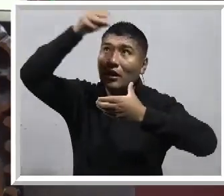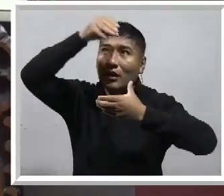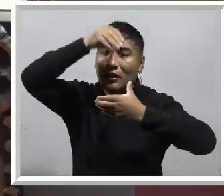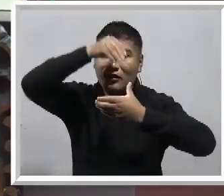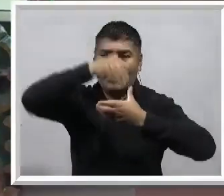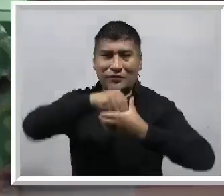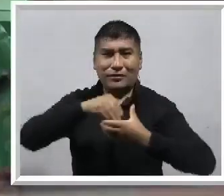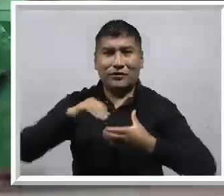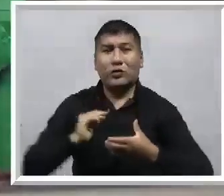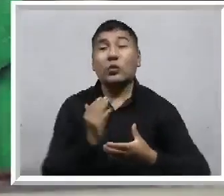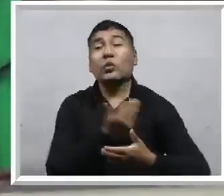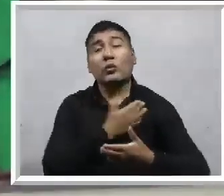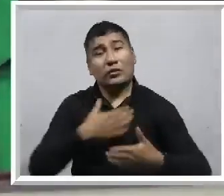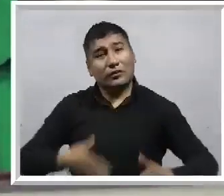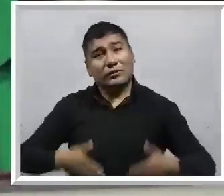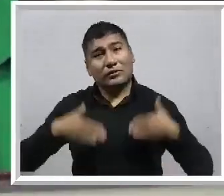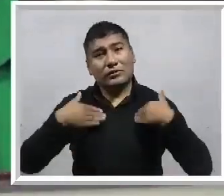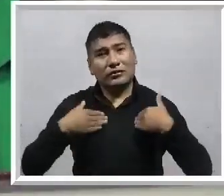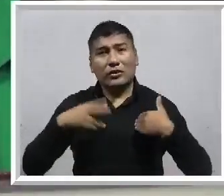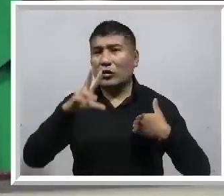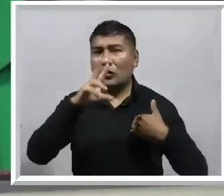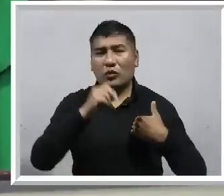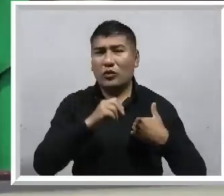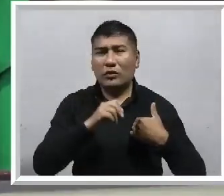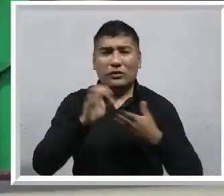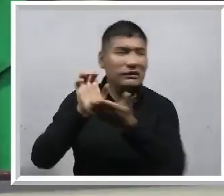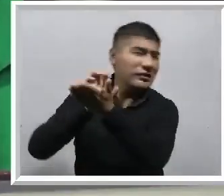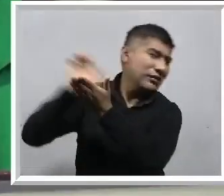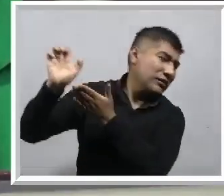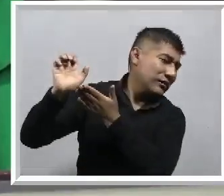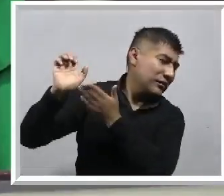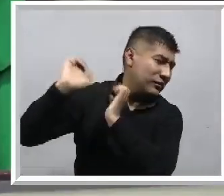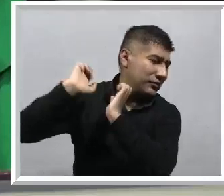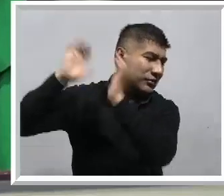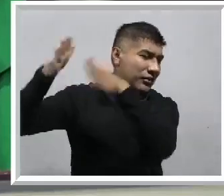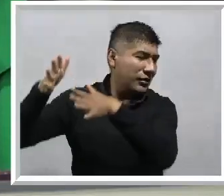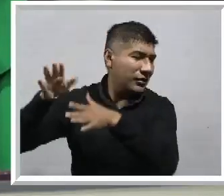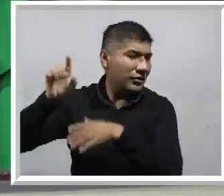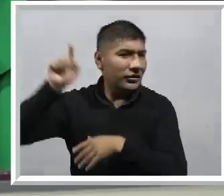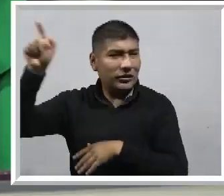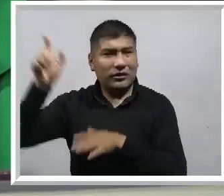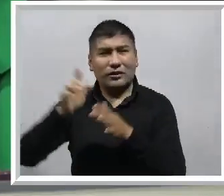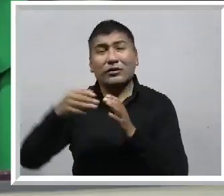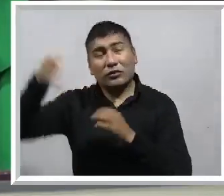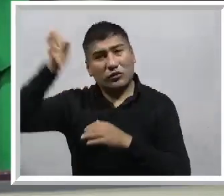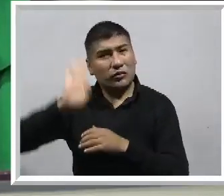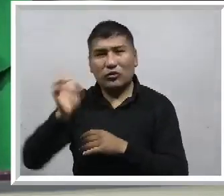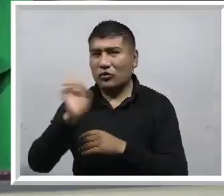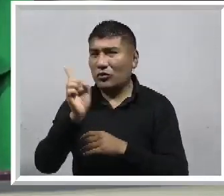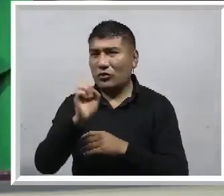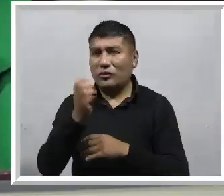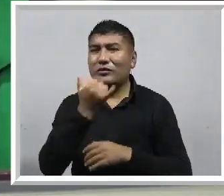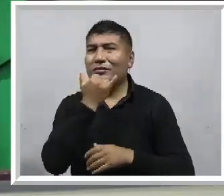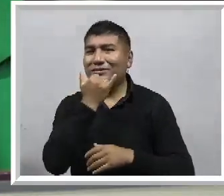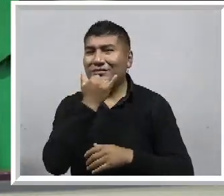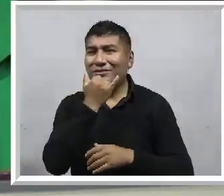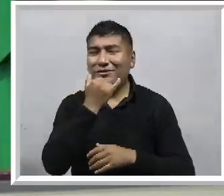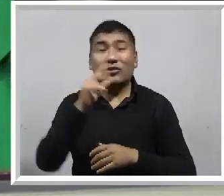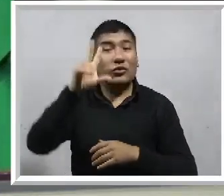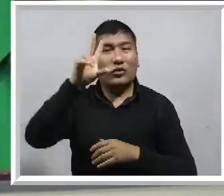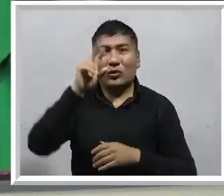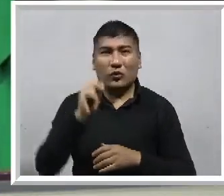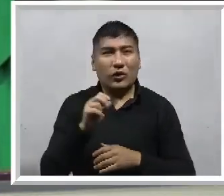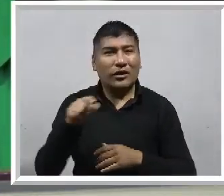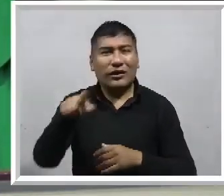nuestra vida no seamos sordos a la palabra de Dios no callemos no nos dejemos